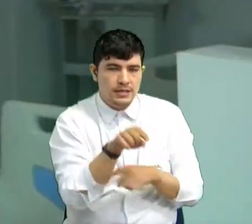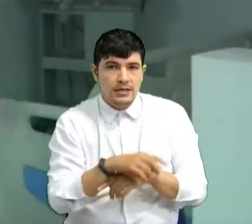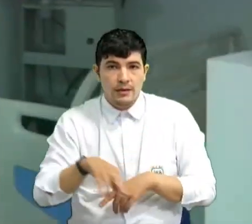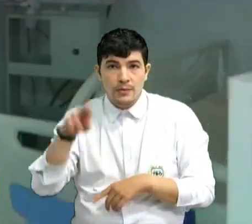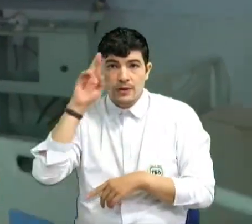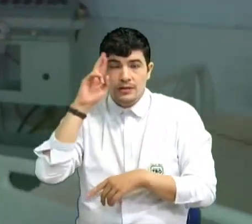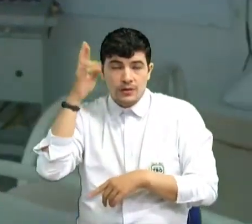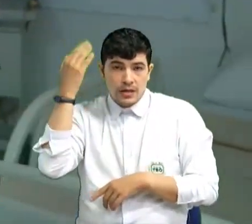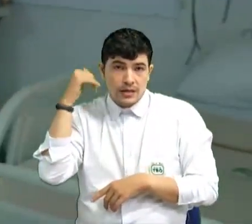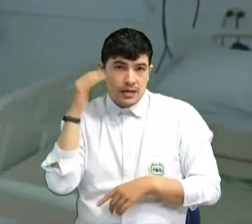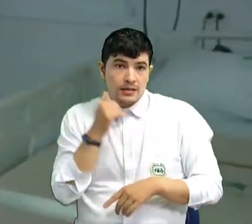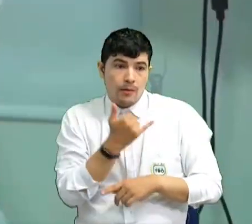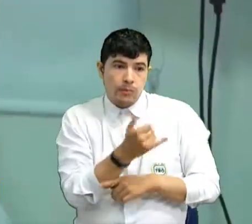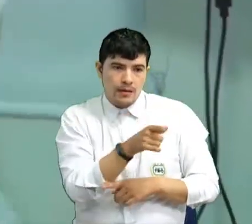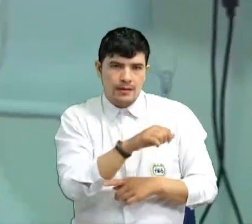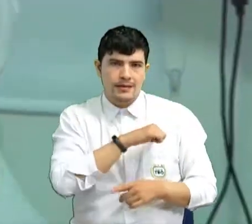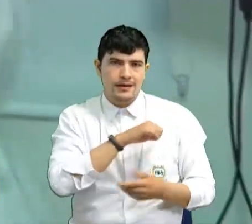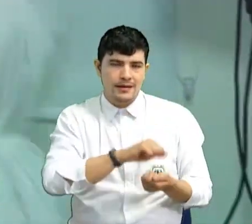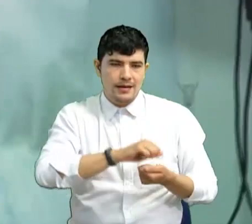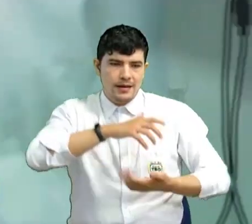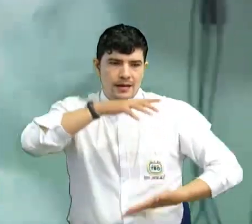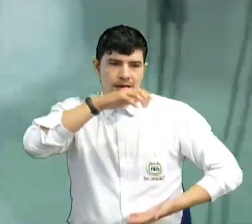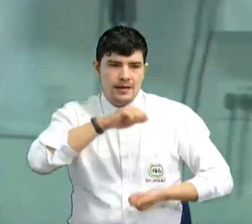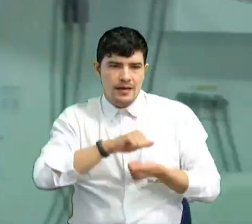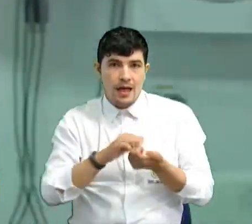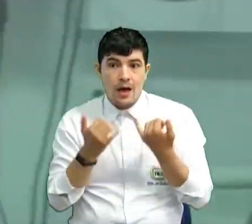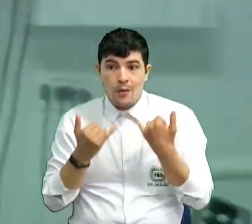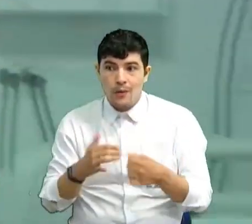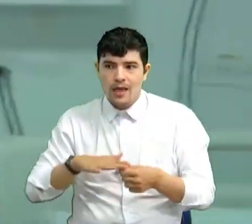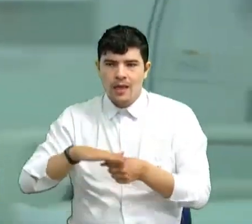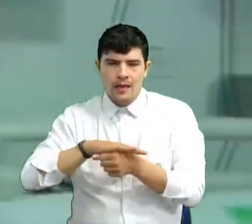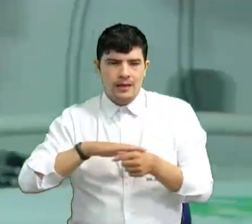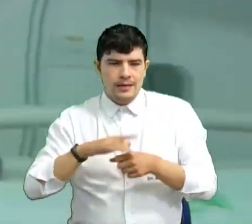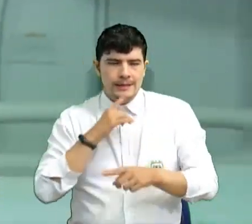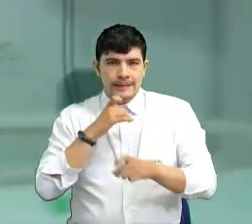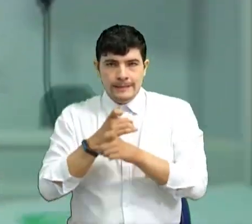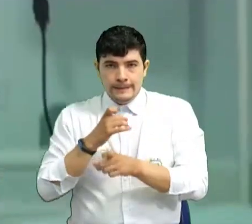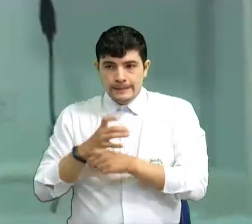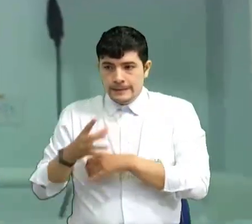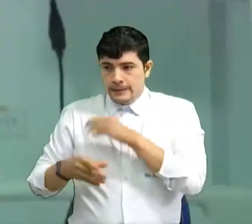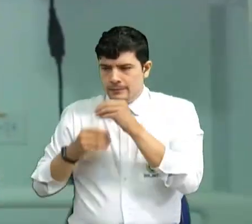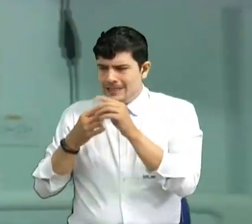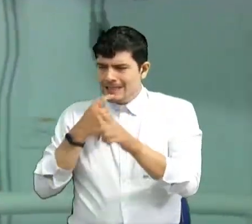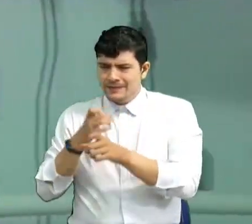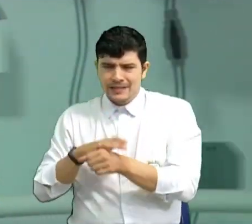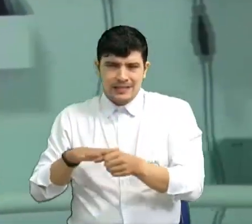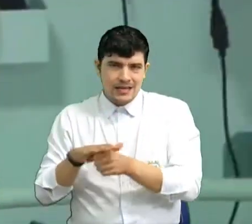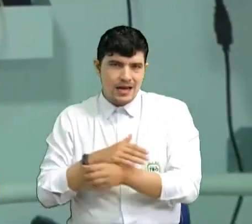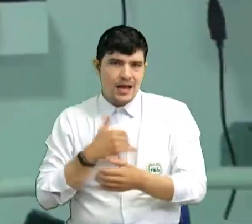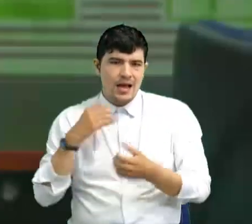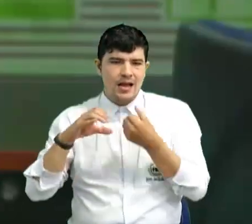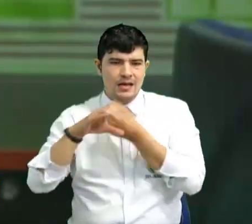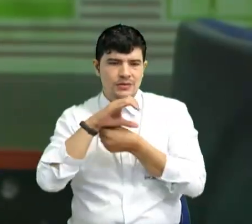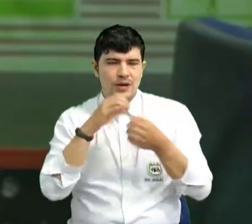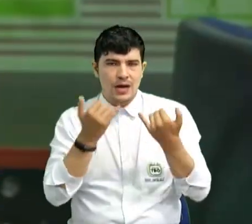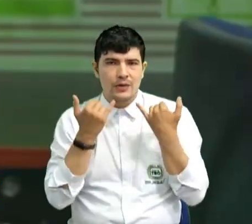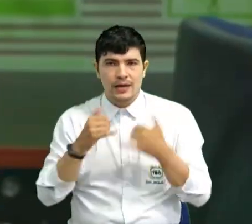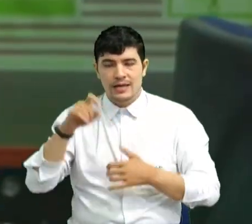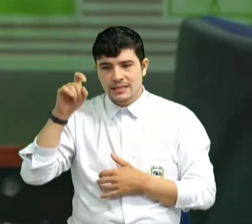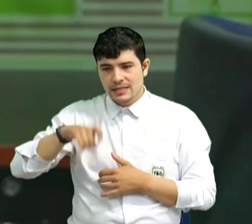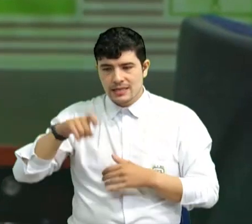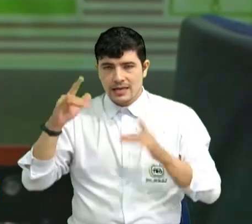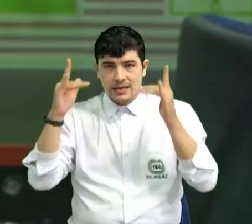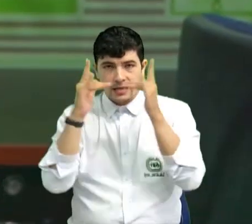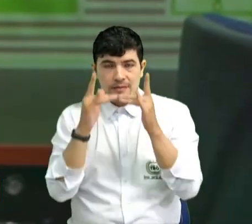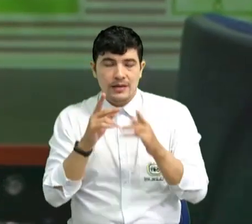esto ya teníamos los ventiladores y pues viendo esta situación y la crisis que está en la ciudad por la necesidad de camas de unidad de cuidados